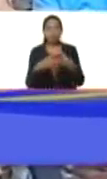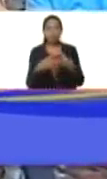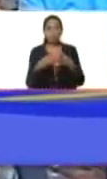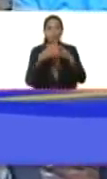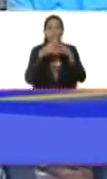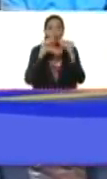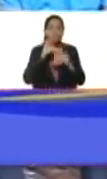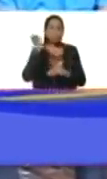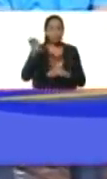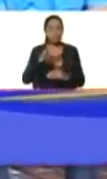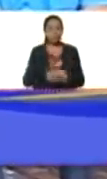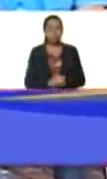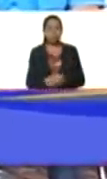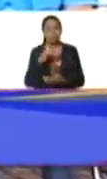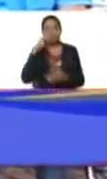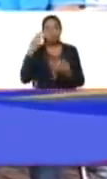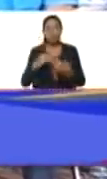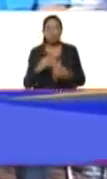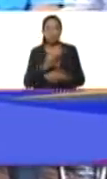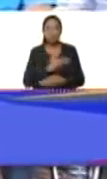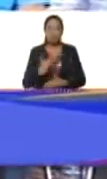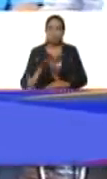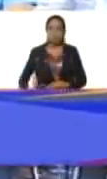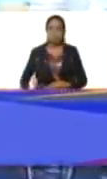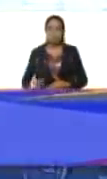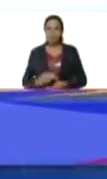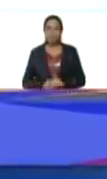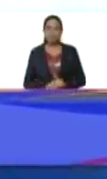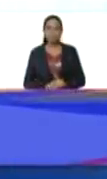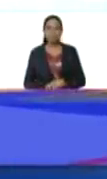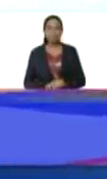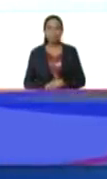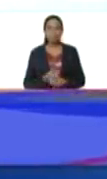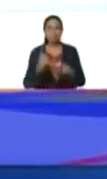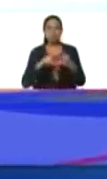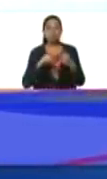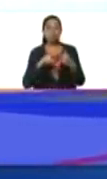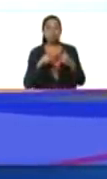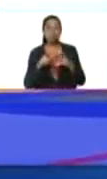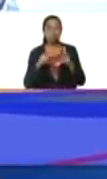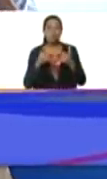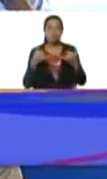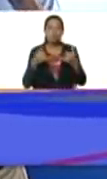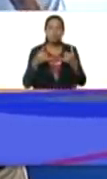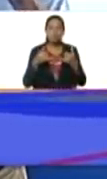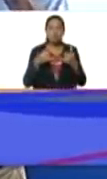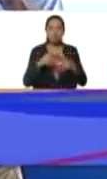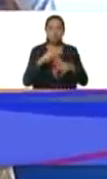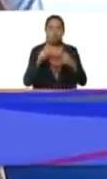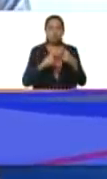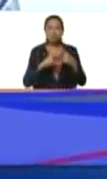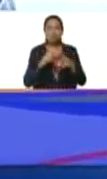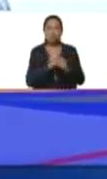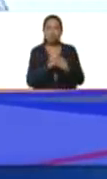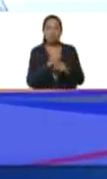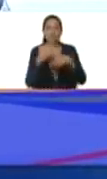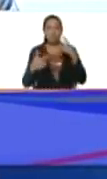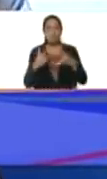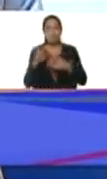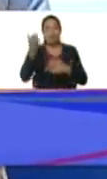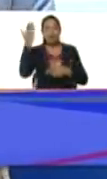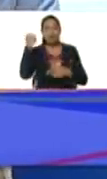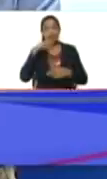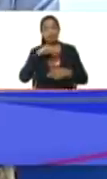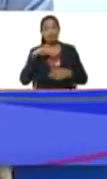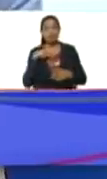país. Seguro, presidente, así será. En la segunda línea de trabajo, usted hablaba ayer de ella en su programa, en su acto que tuvo, nosotros le